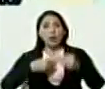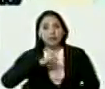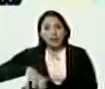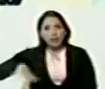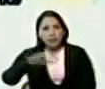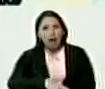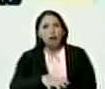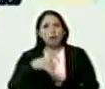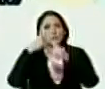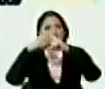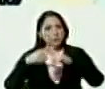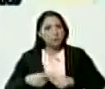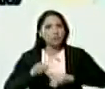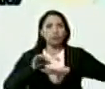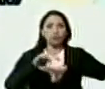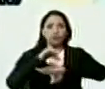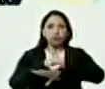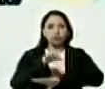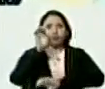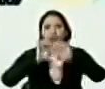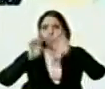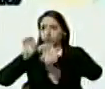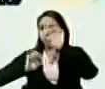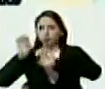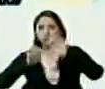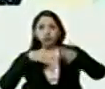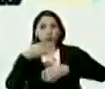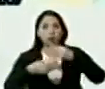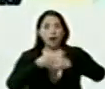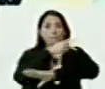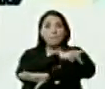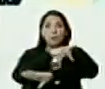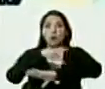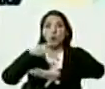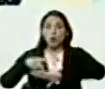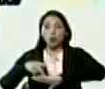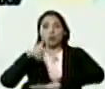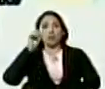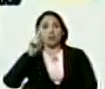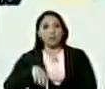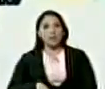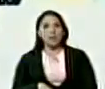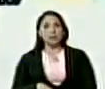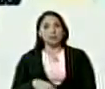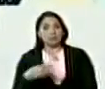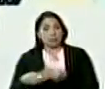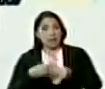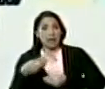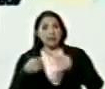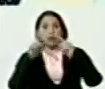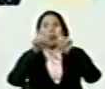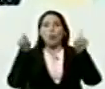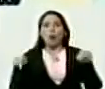que se hace por municipio, que se hace por parroquias y se hace por cuadrantes de paz.